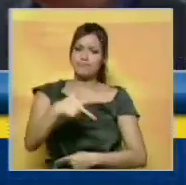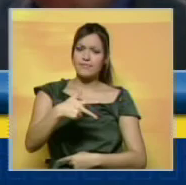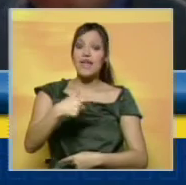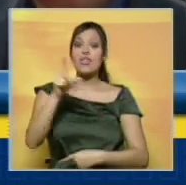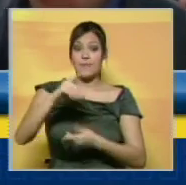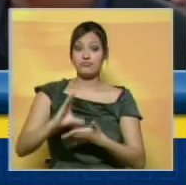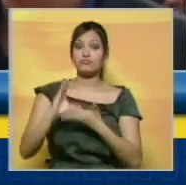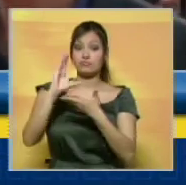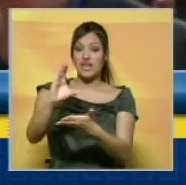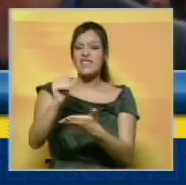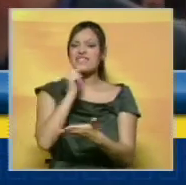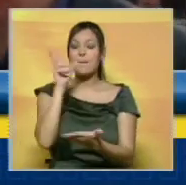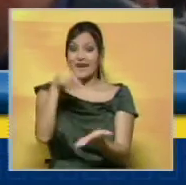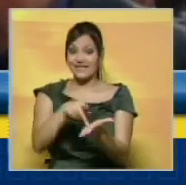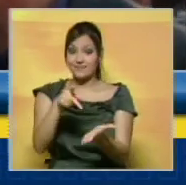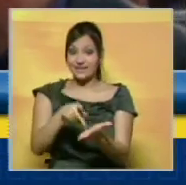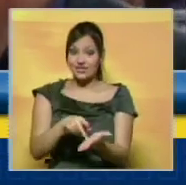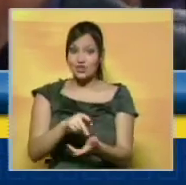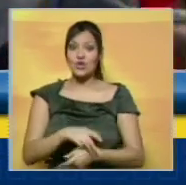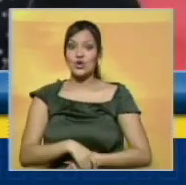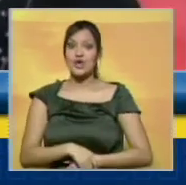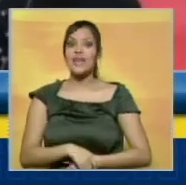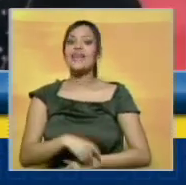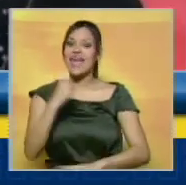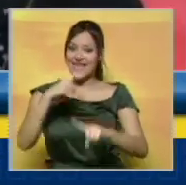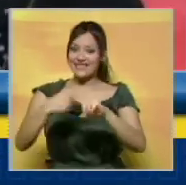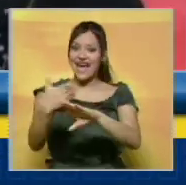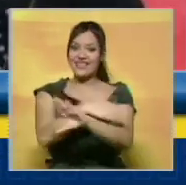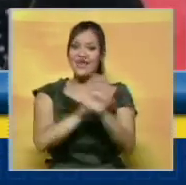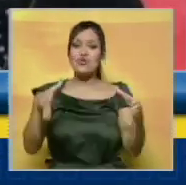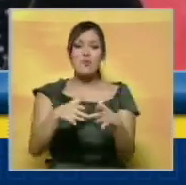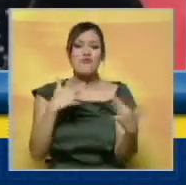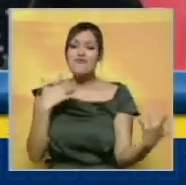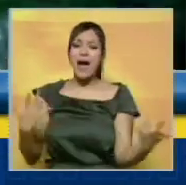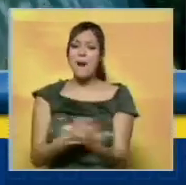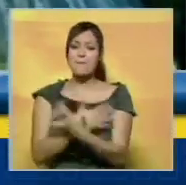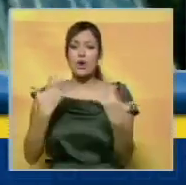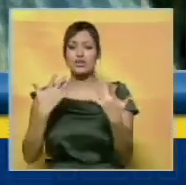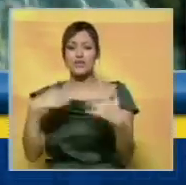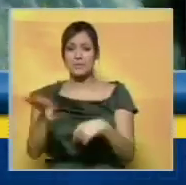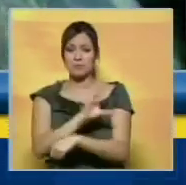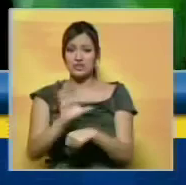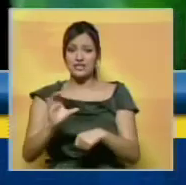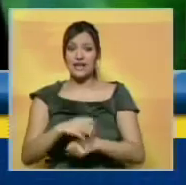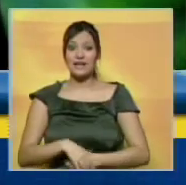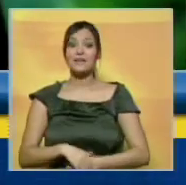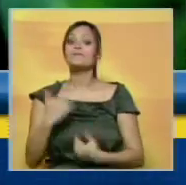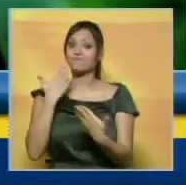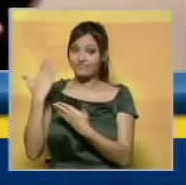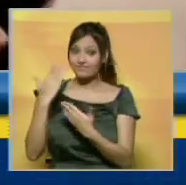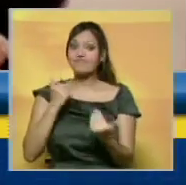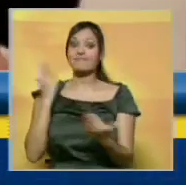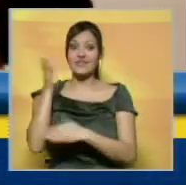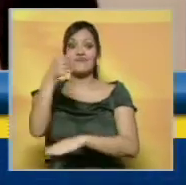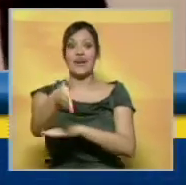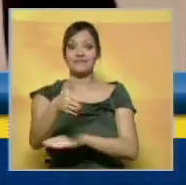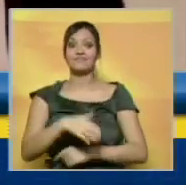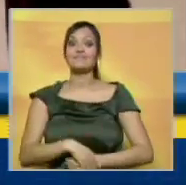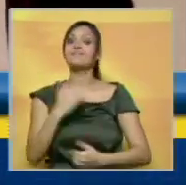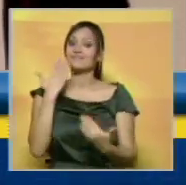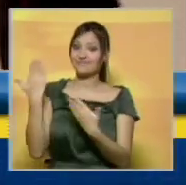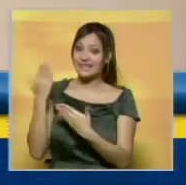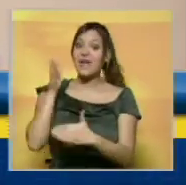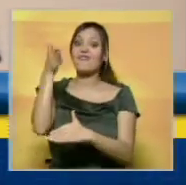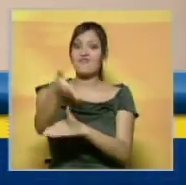Grammy también contarán con las actuaciones de los ex Beatles Paul McCartney y Ringo Starr, Katy Perry, Robin Thicke, Metallica, Daft